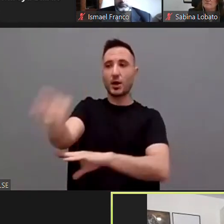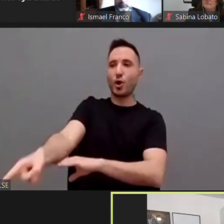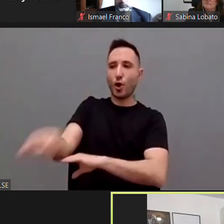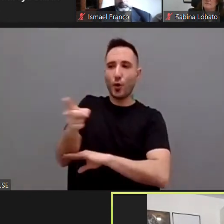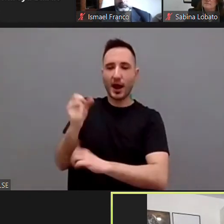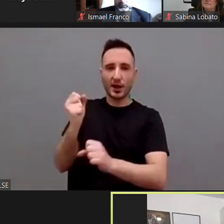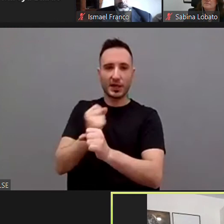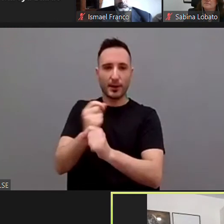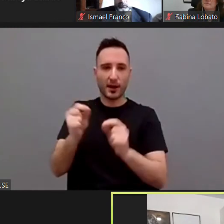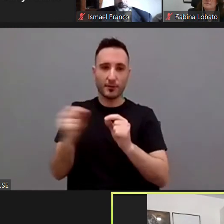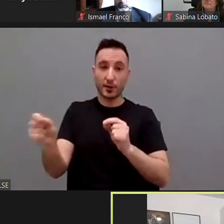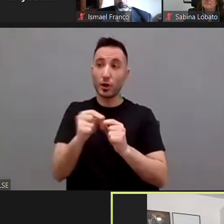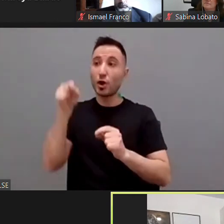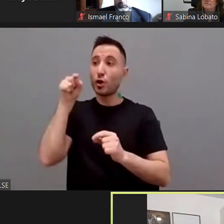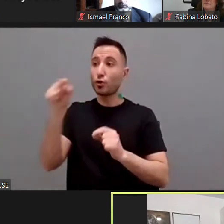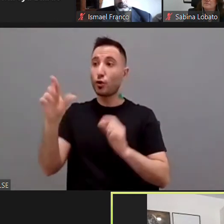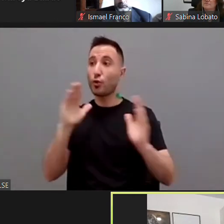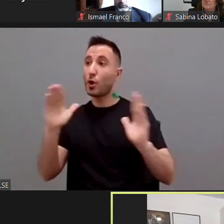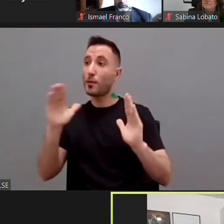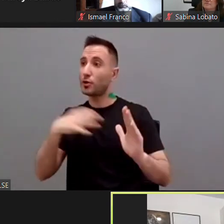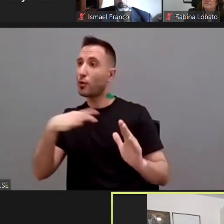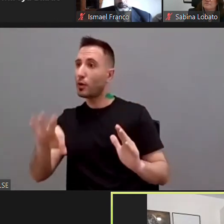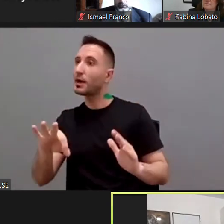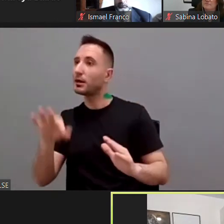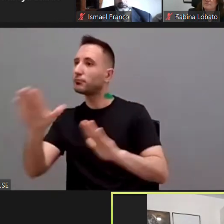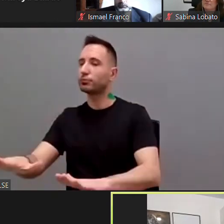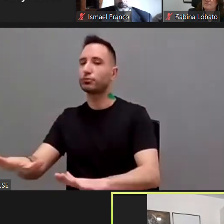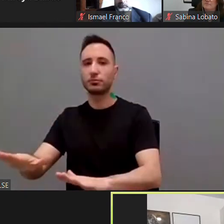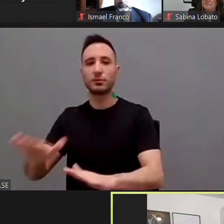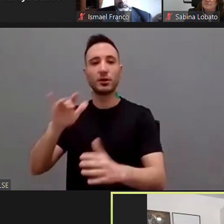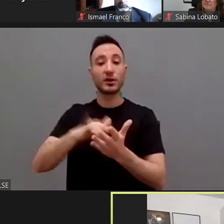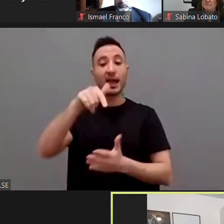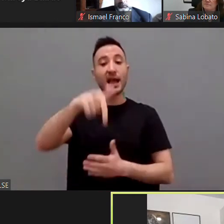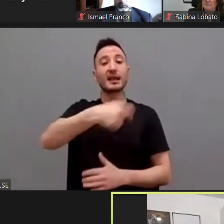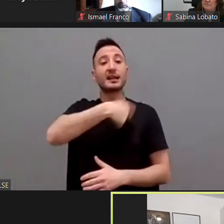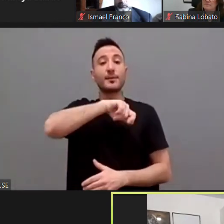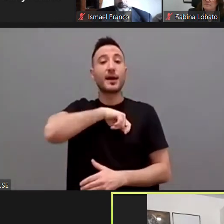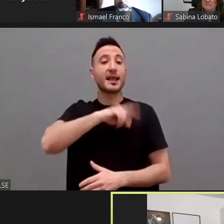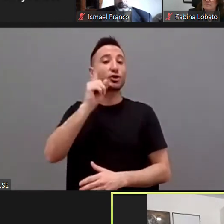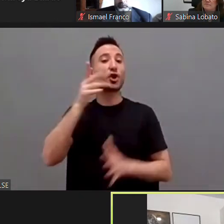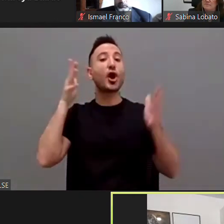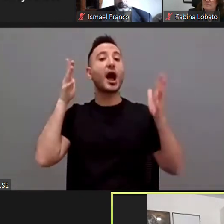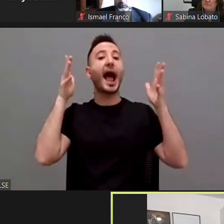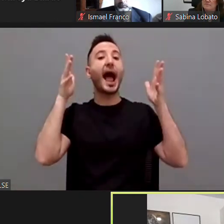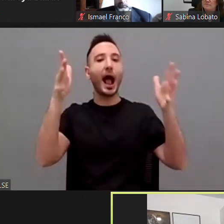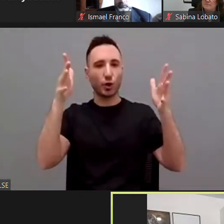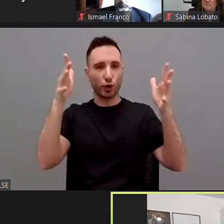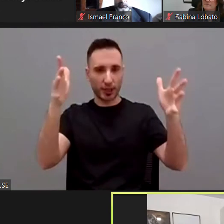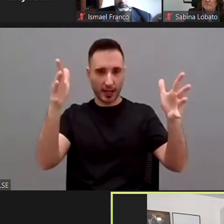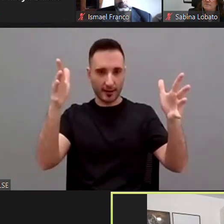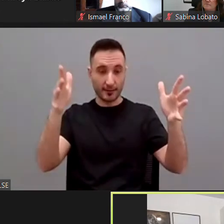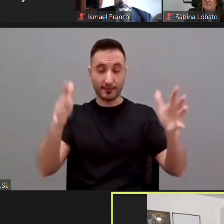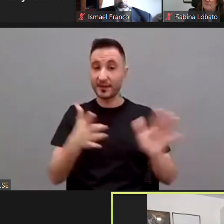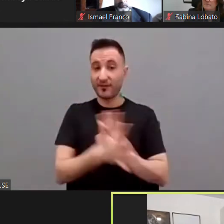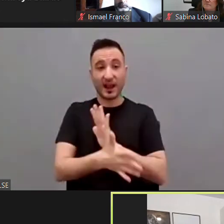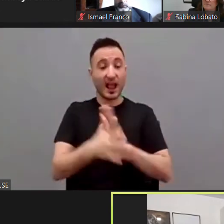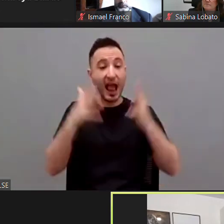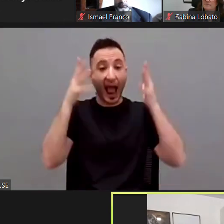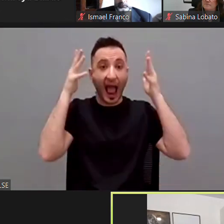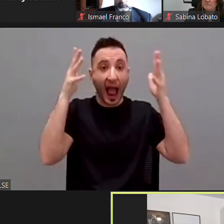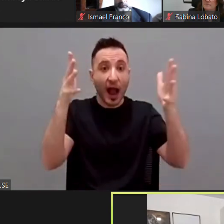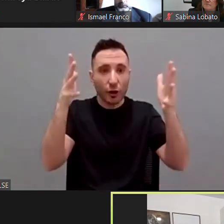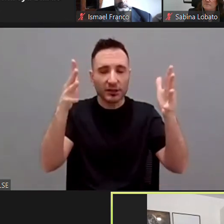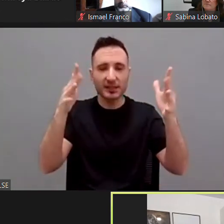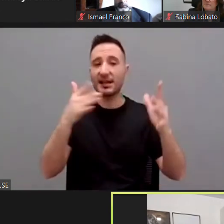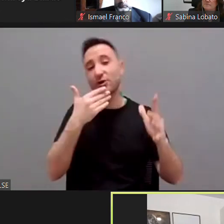en el que puedas. En España lo único que se hace es recomendar. Una recomendación es como nada. Entonces yo